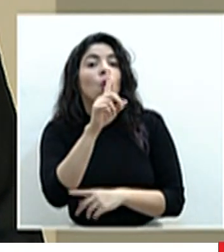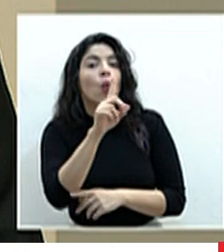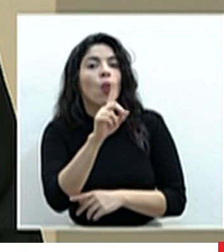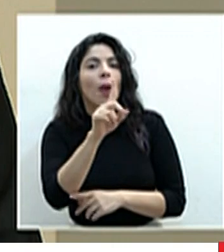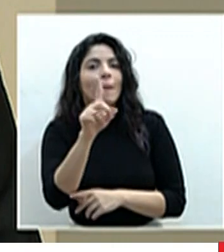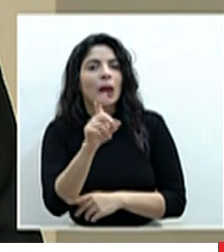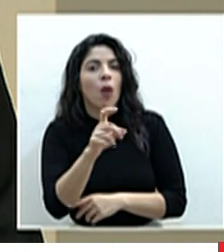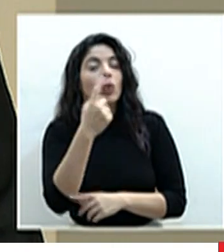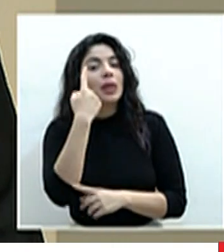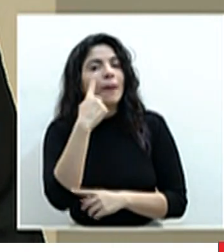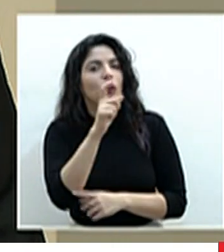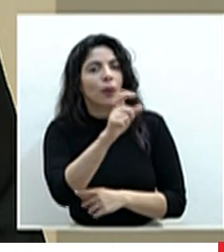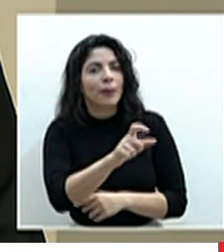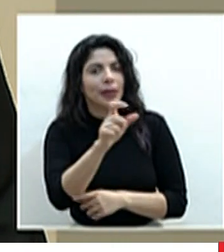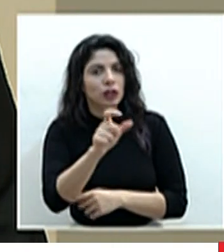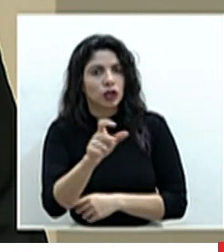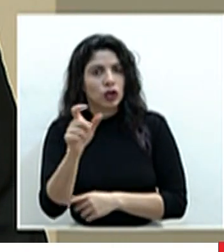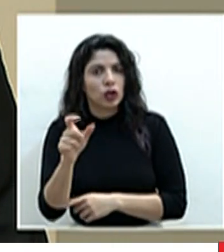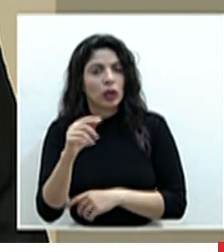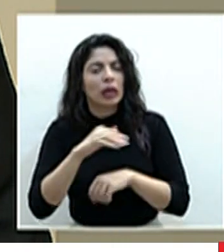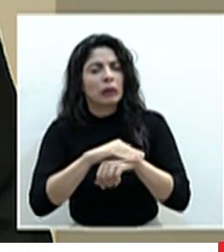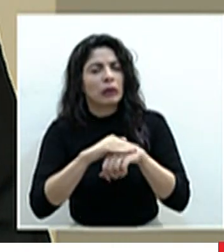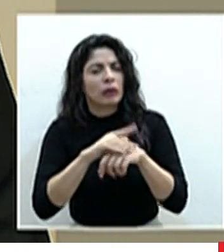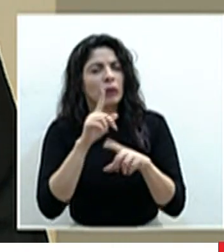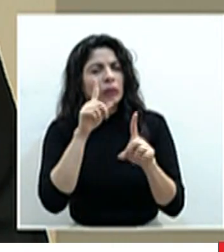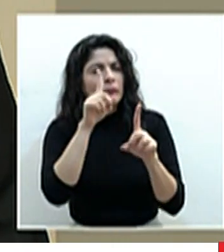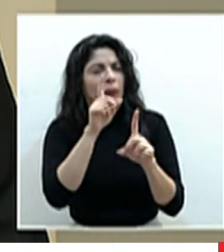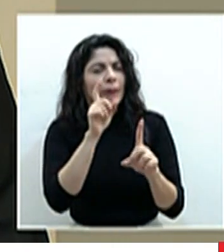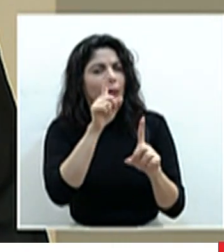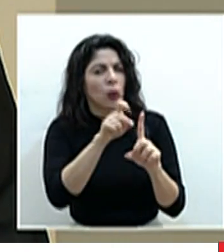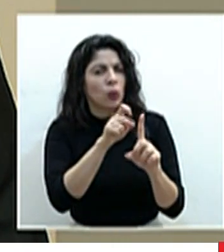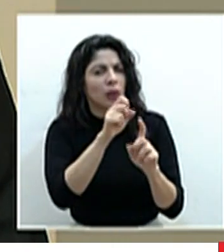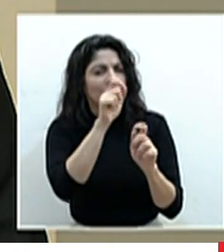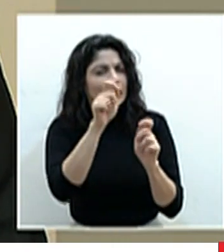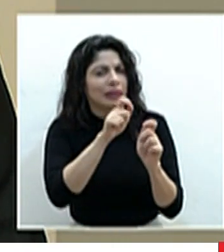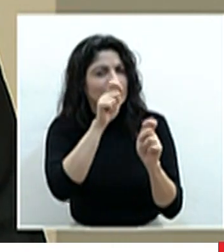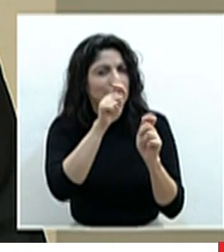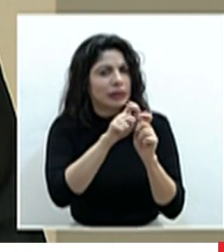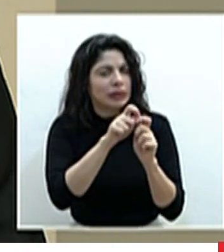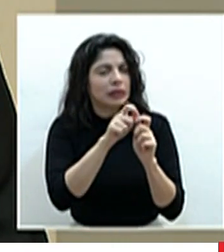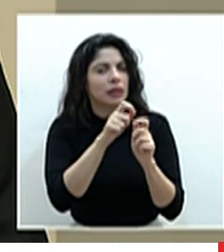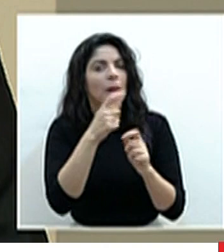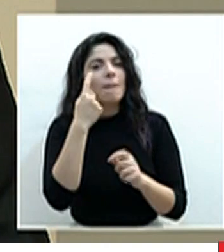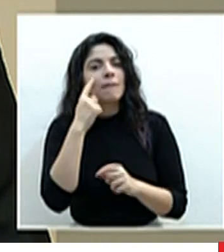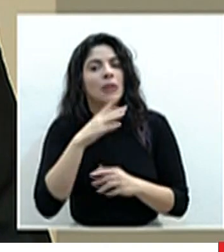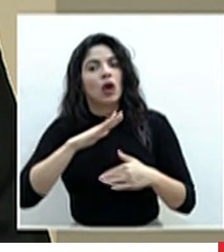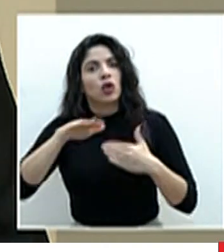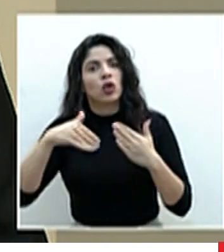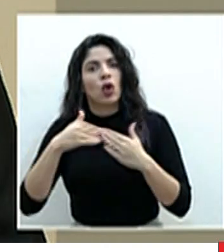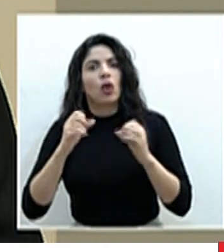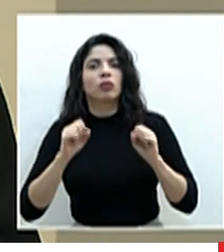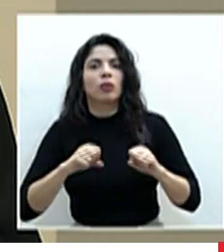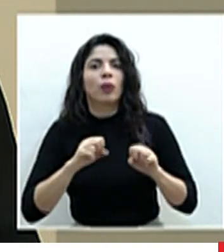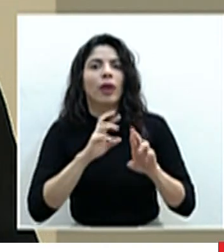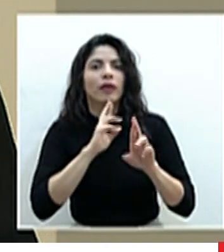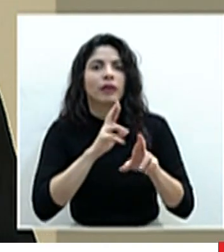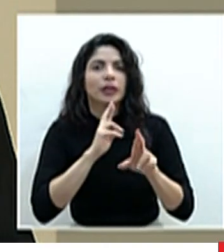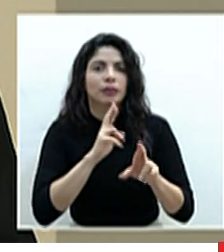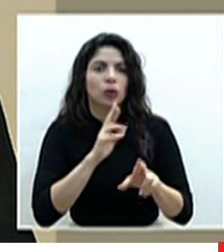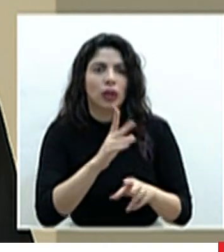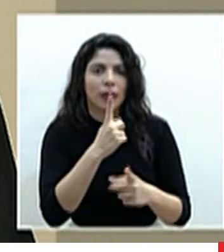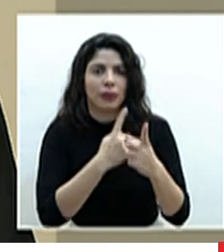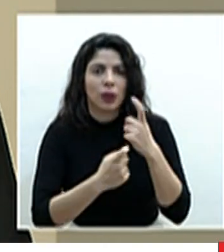por cada colega. Así que, por favor, ser concisos y puntuales para que podamos tener todos la oportunidad de responder